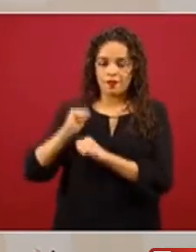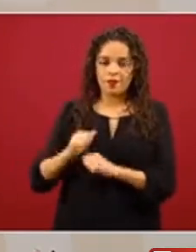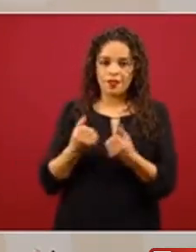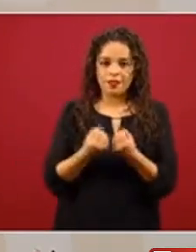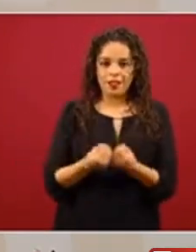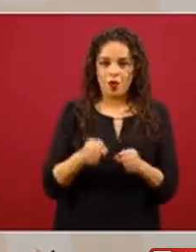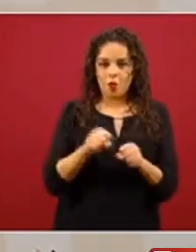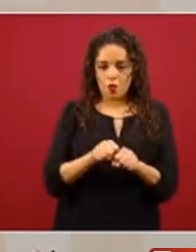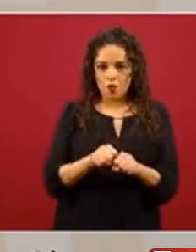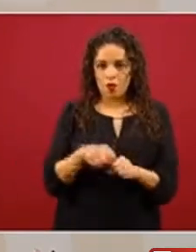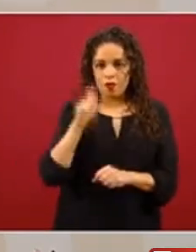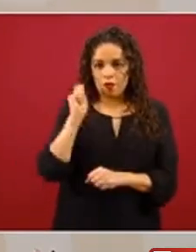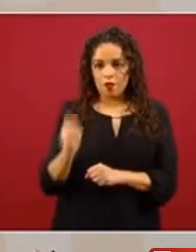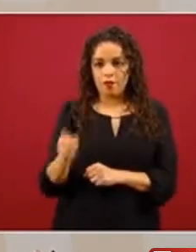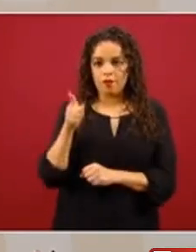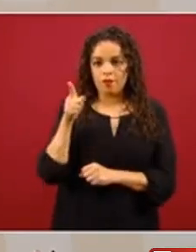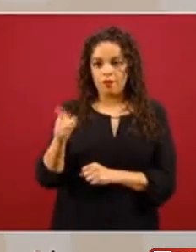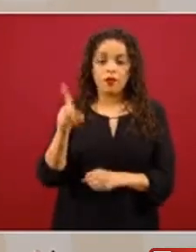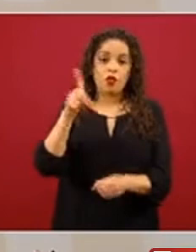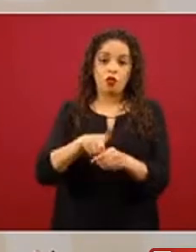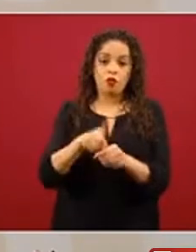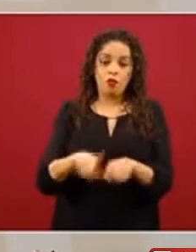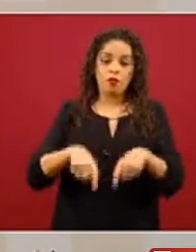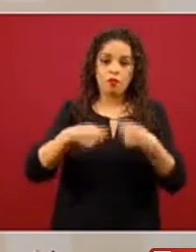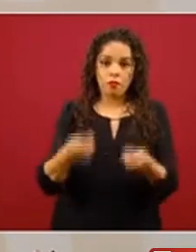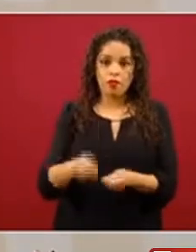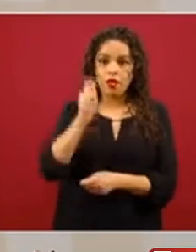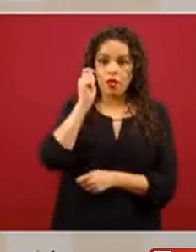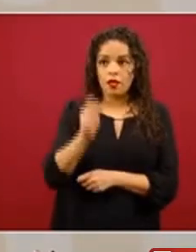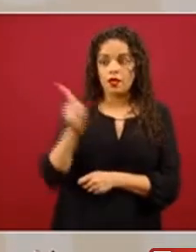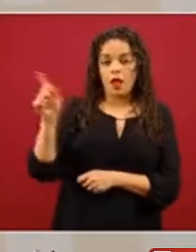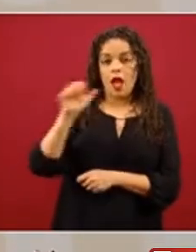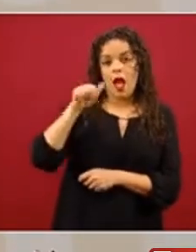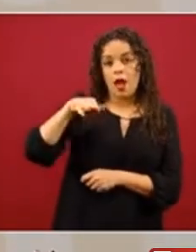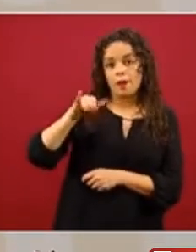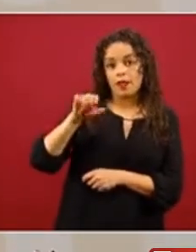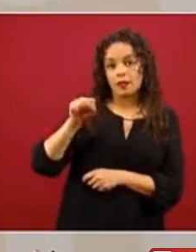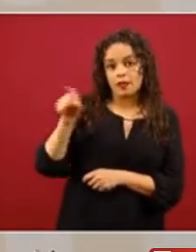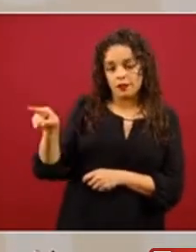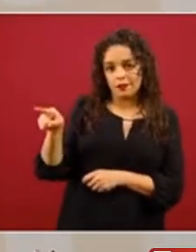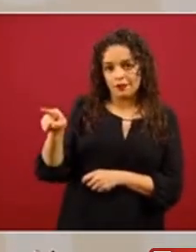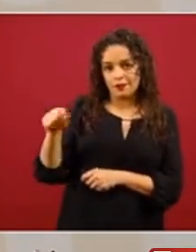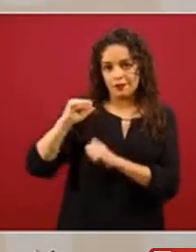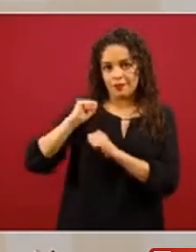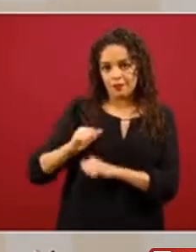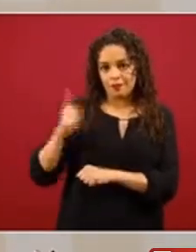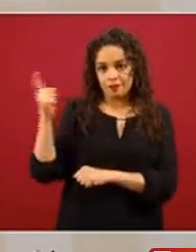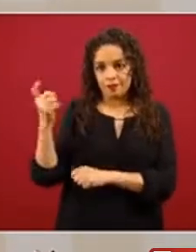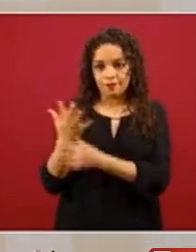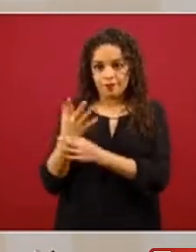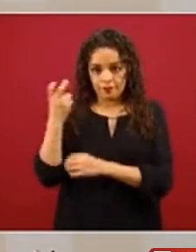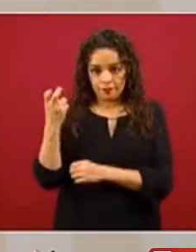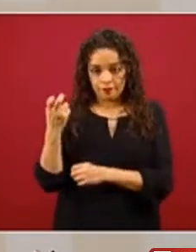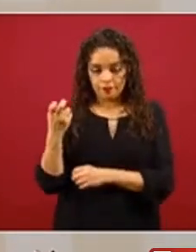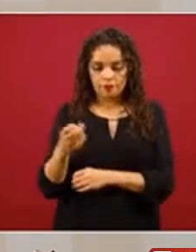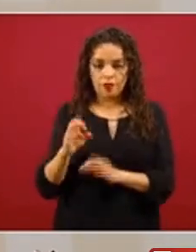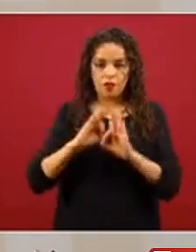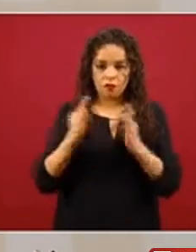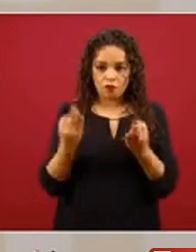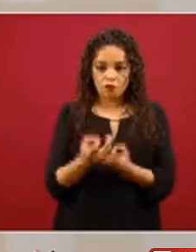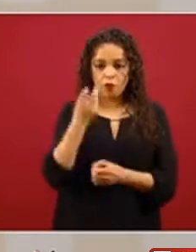Asociación Mexicana de Industrias de Seguro, AMIS, y se puso en práctica de esa manera, con ese